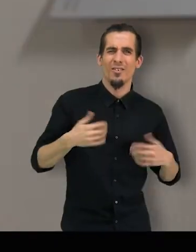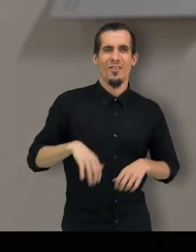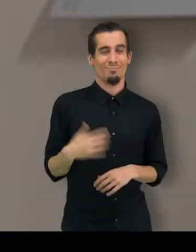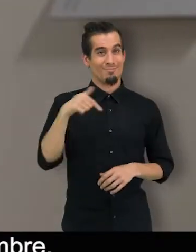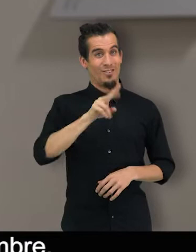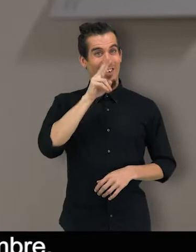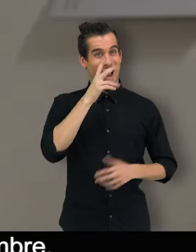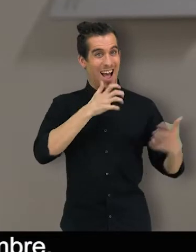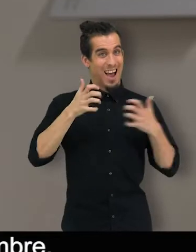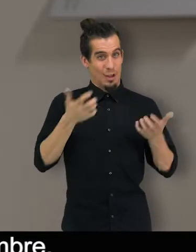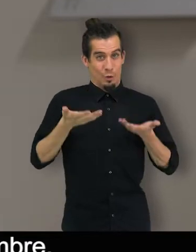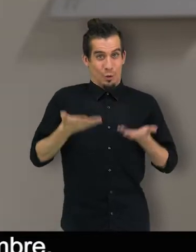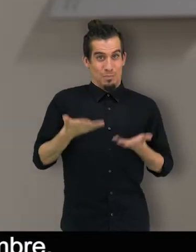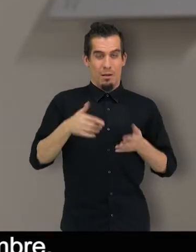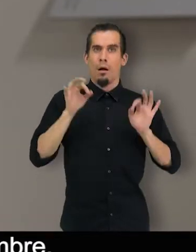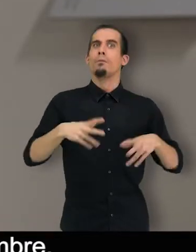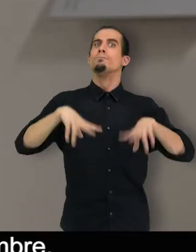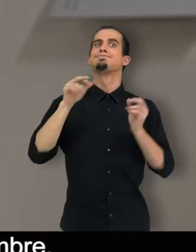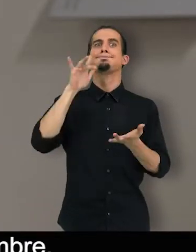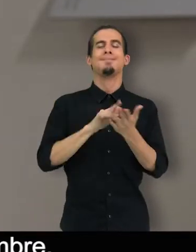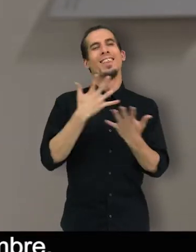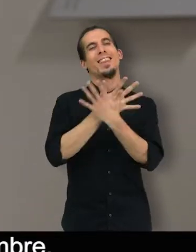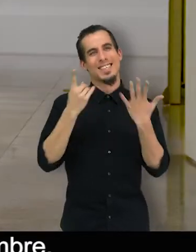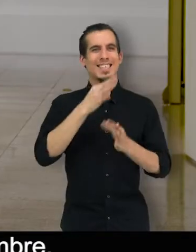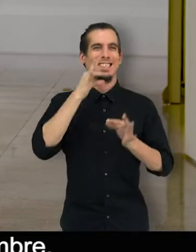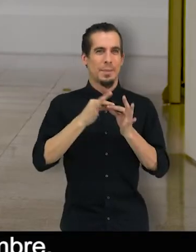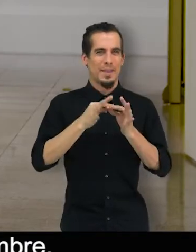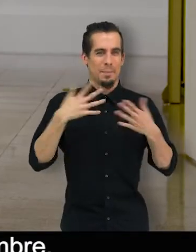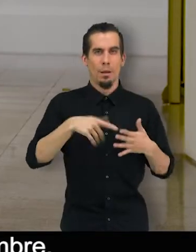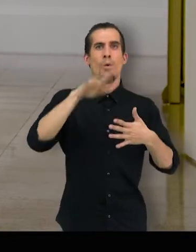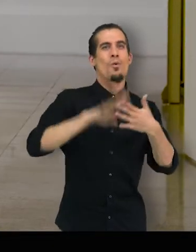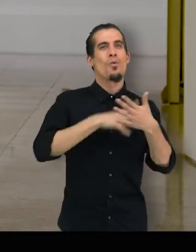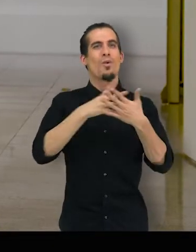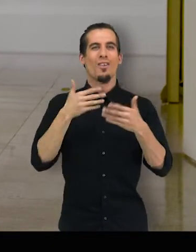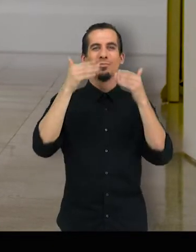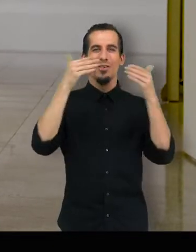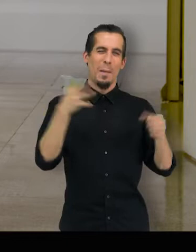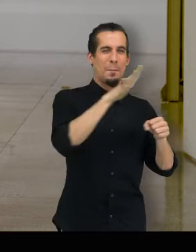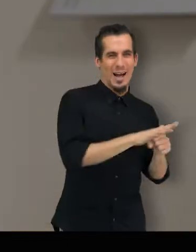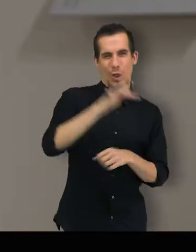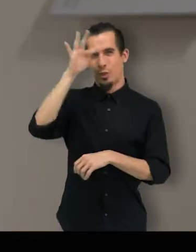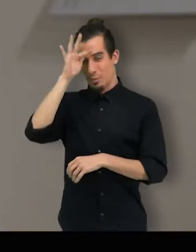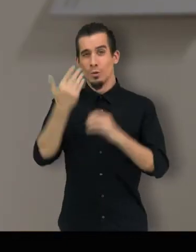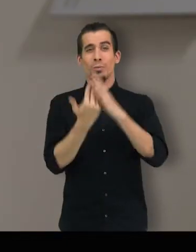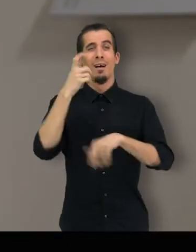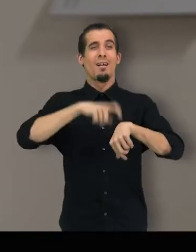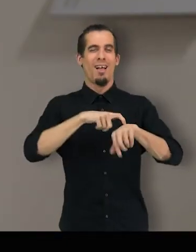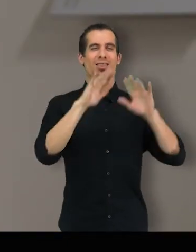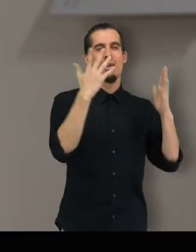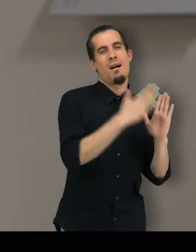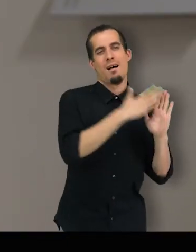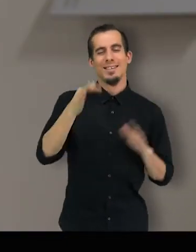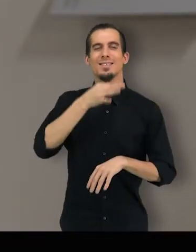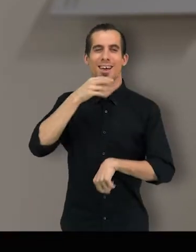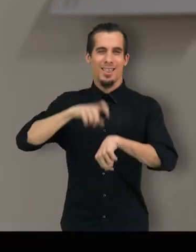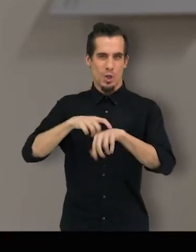calendario. La Bienal de Arte Contemporáneo terminará el 16 de septiembre. El horario de exposiciones es de martes a domingo, de